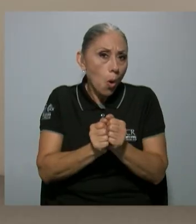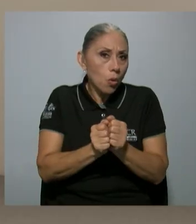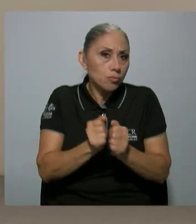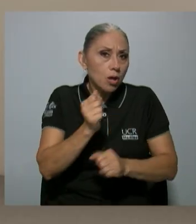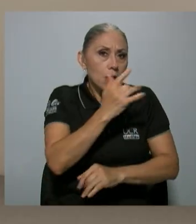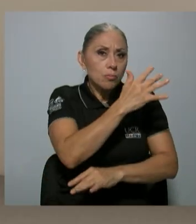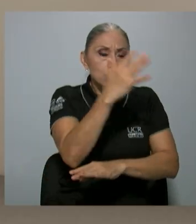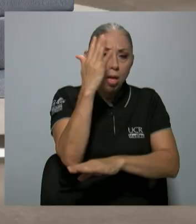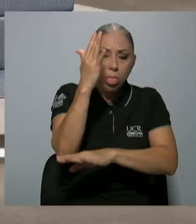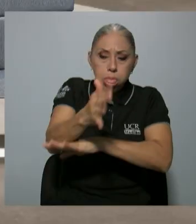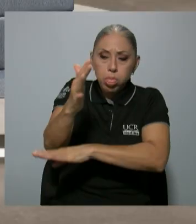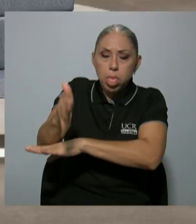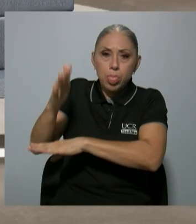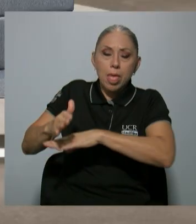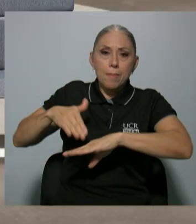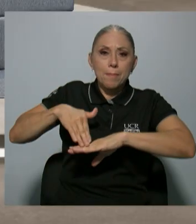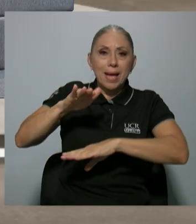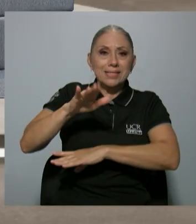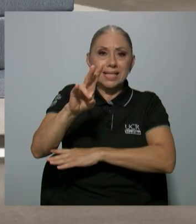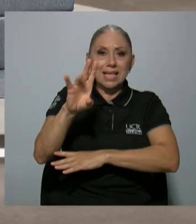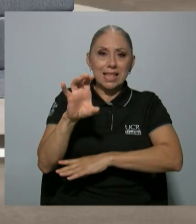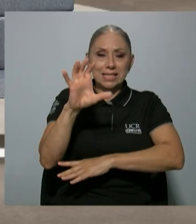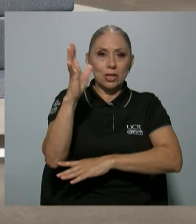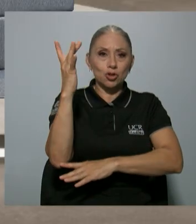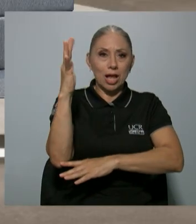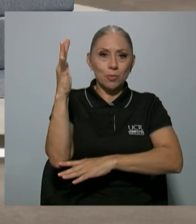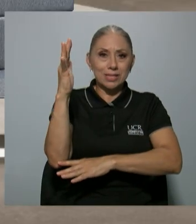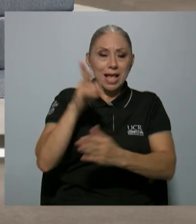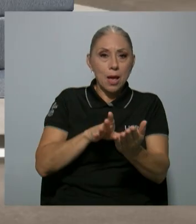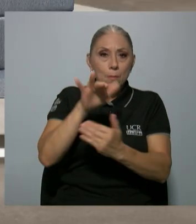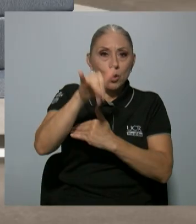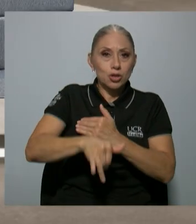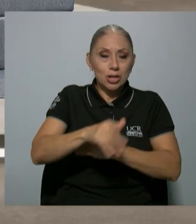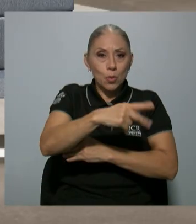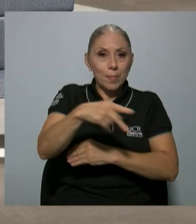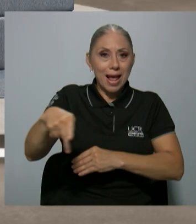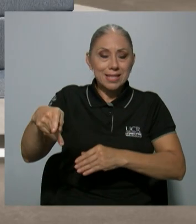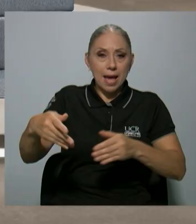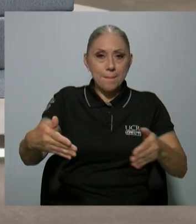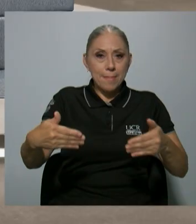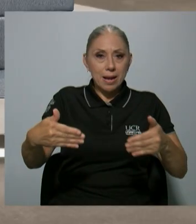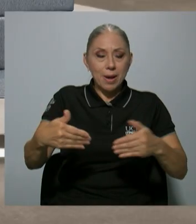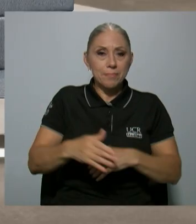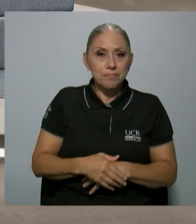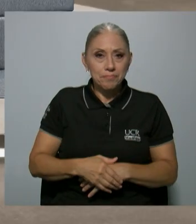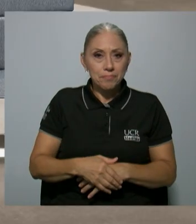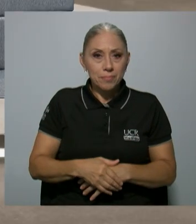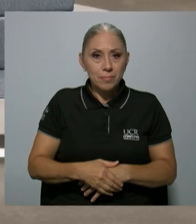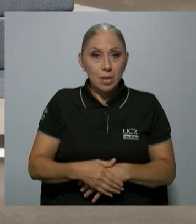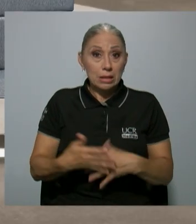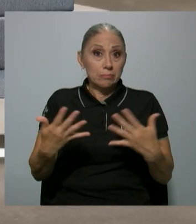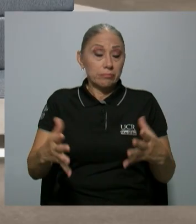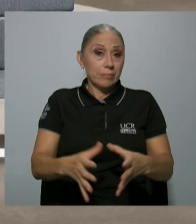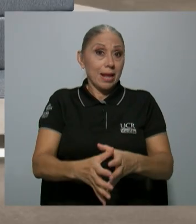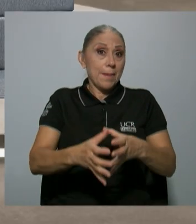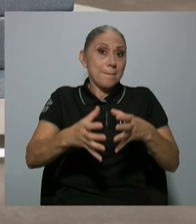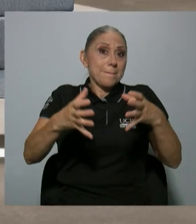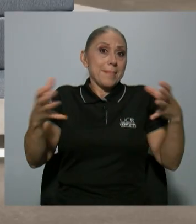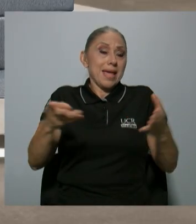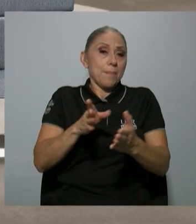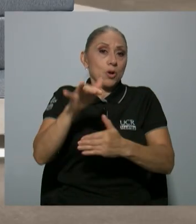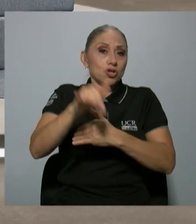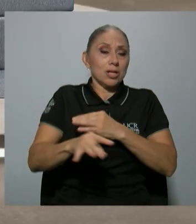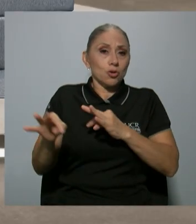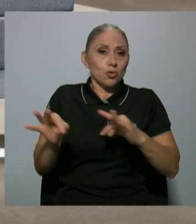de 700 árboles en el proyecto de Playa Panamá. El enorme proyecto, el megaproyecto